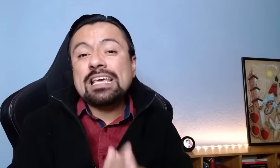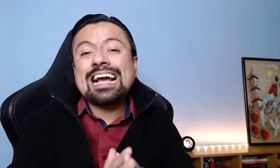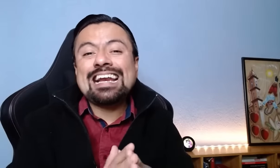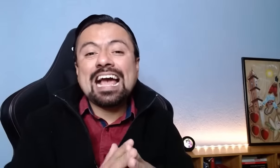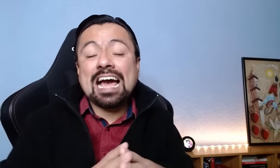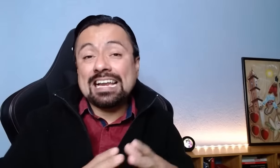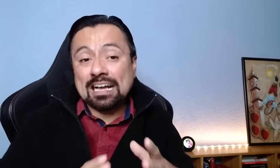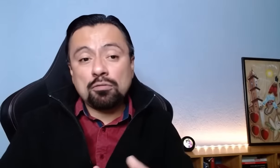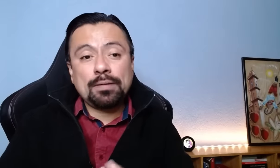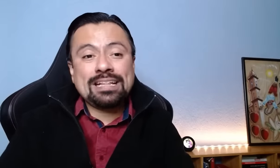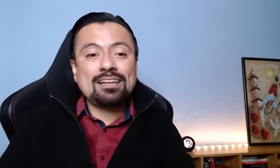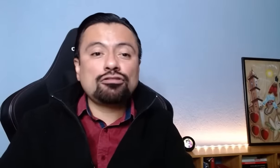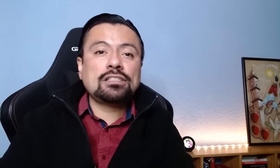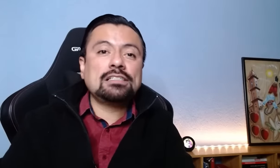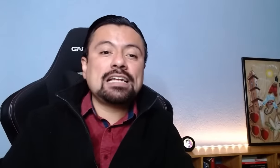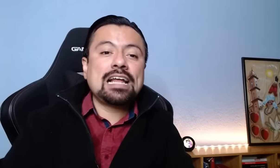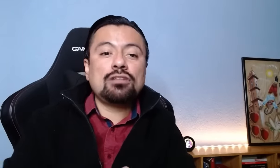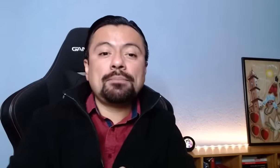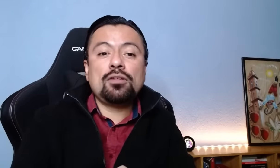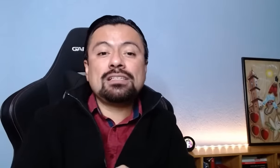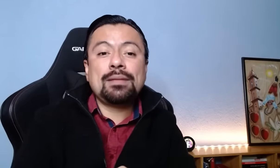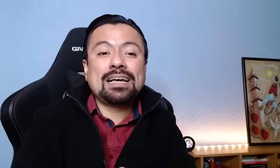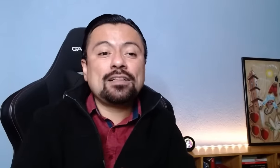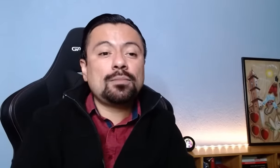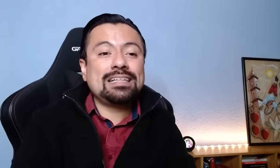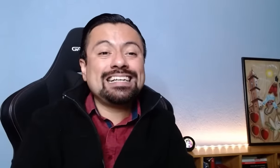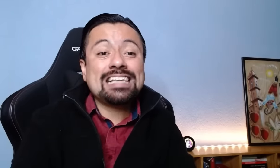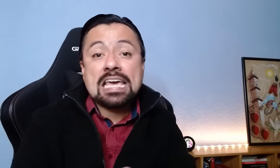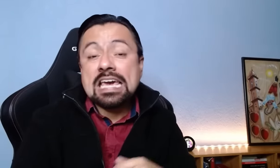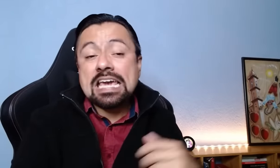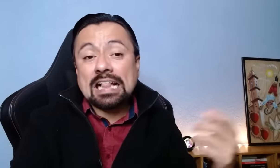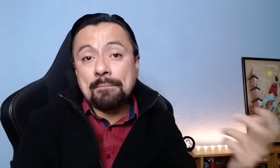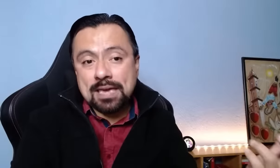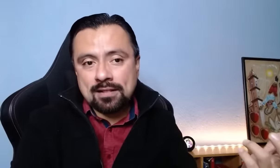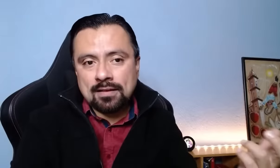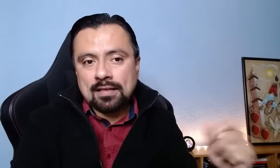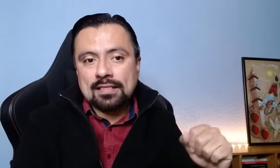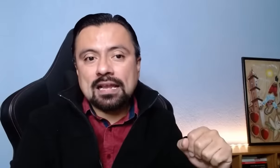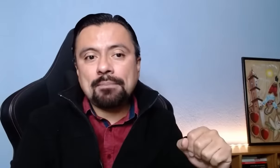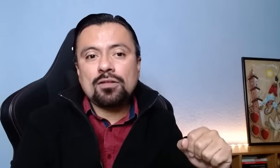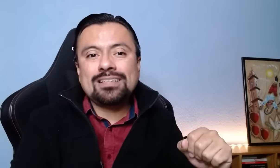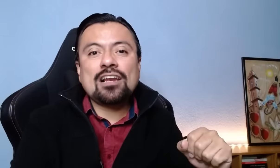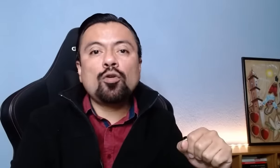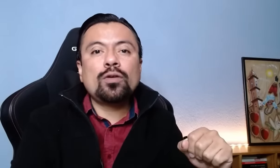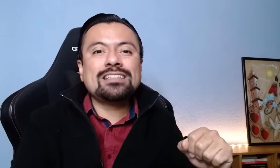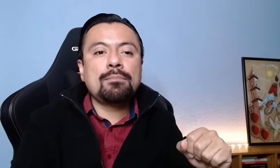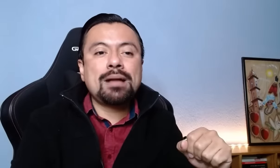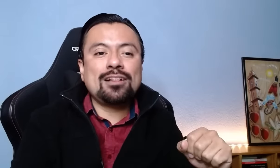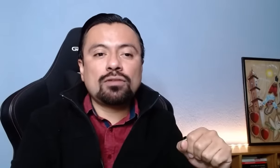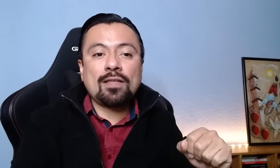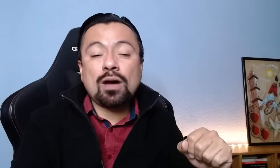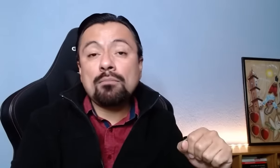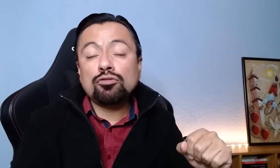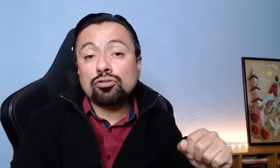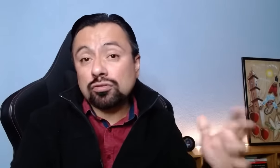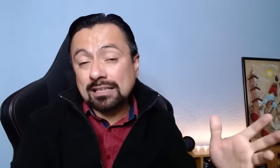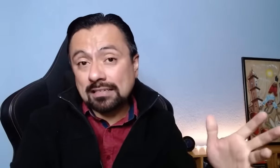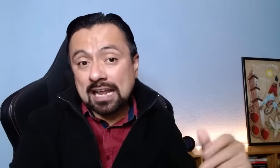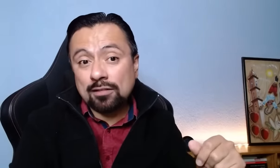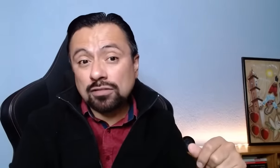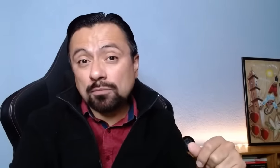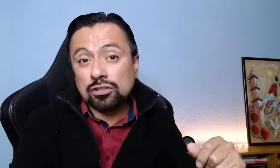le adjudican a El Cabo 20 los asesinatos del periodista Margarito Martínez y también de la periodista Lourdes Maldonado.